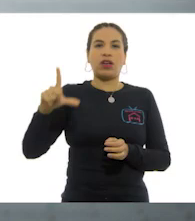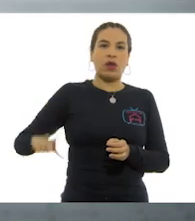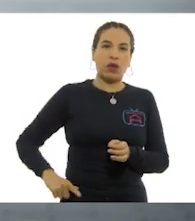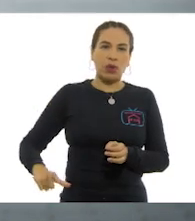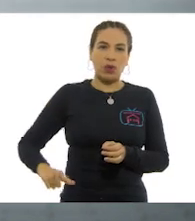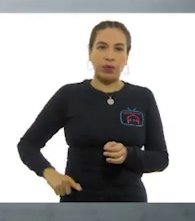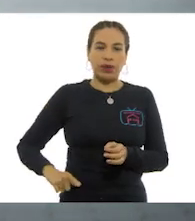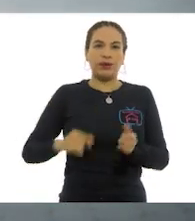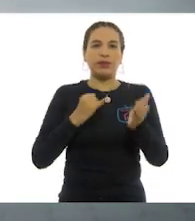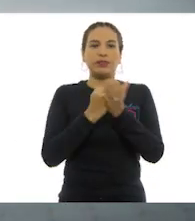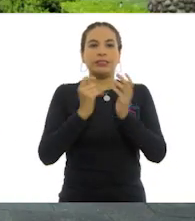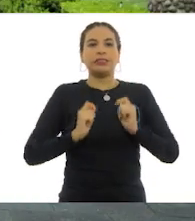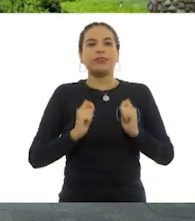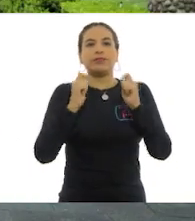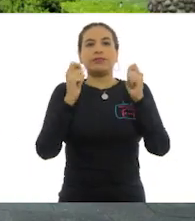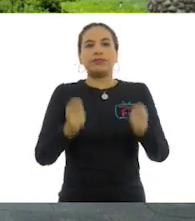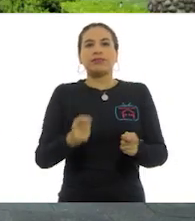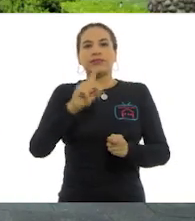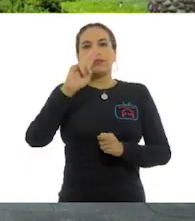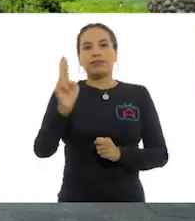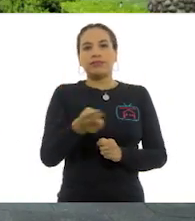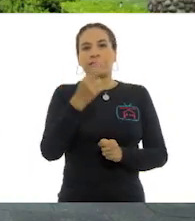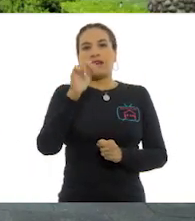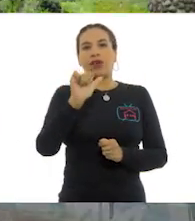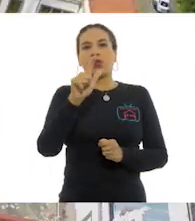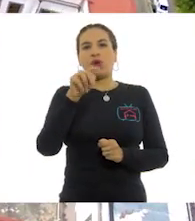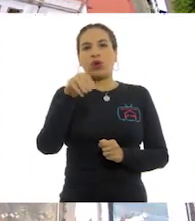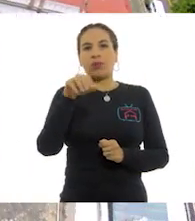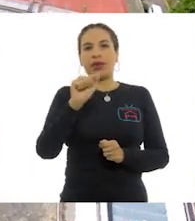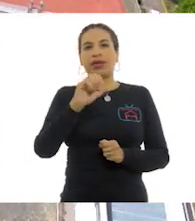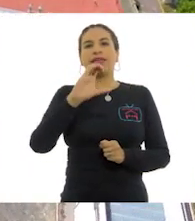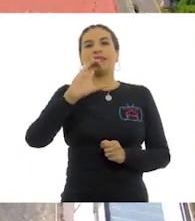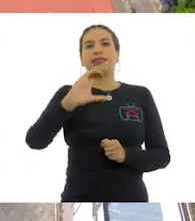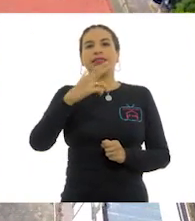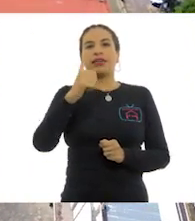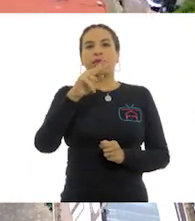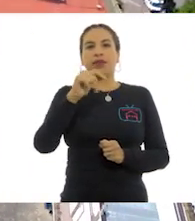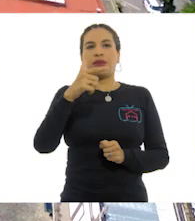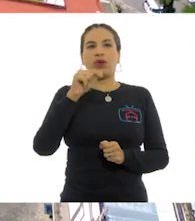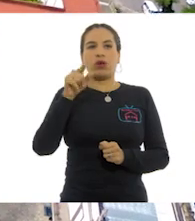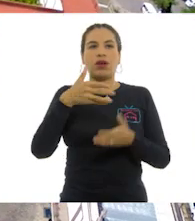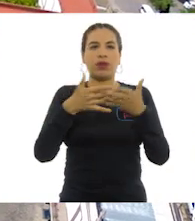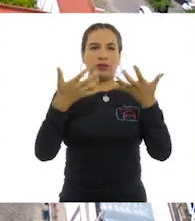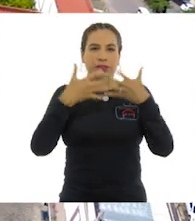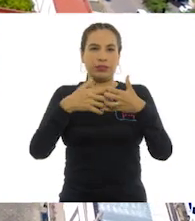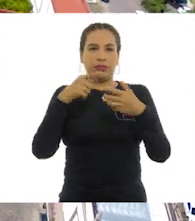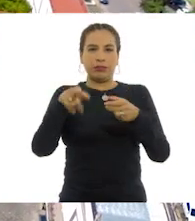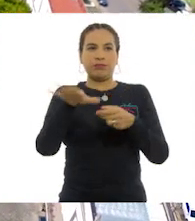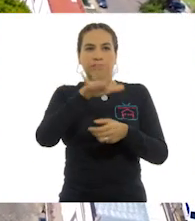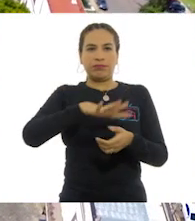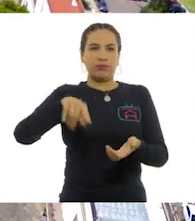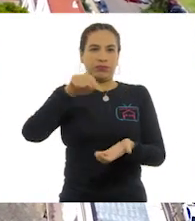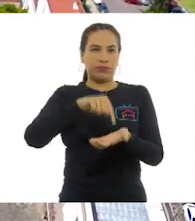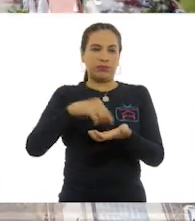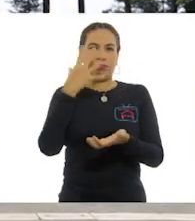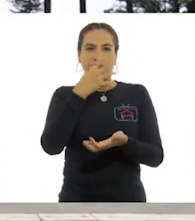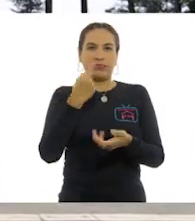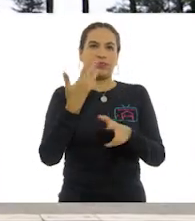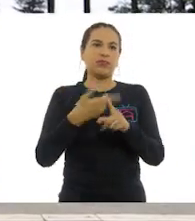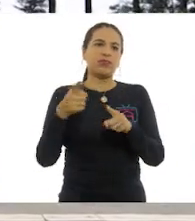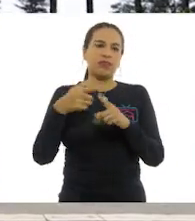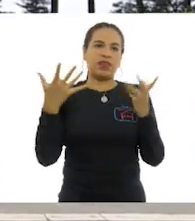gobierno decidió otorgársela a la Universidad Autónoma de Chapingo, que desde entonces funciona en este prodigioso lugar. Se le han